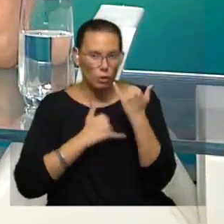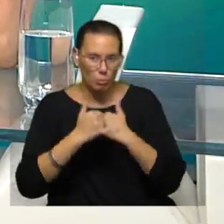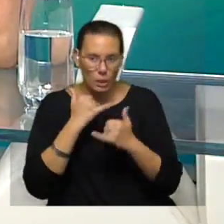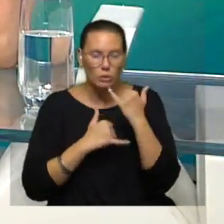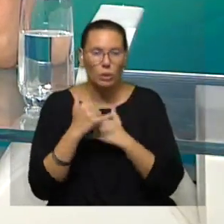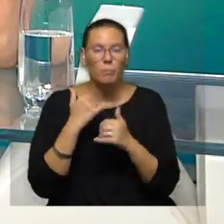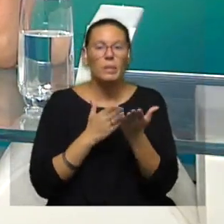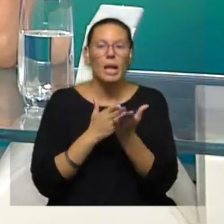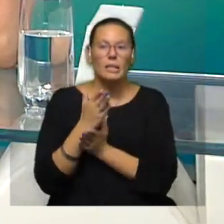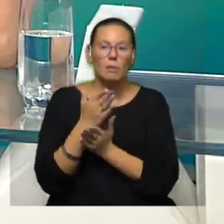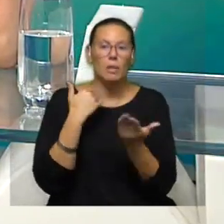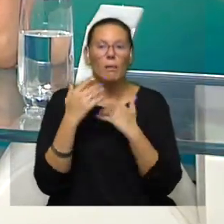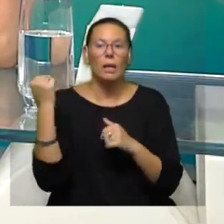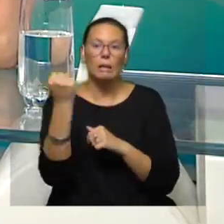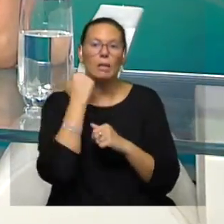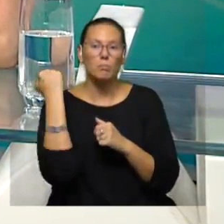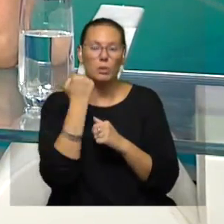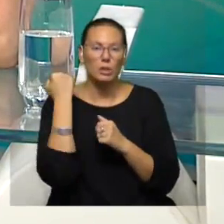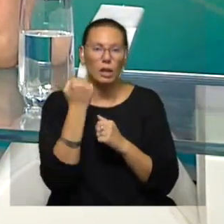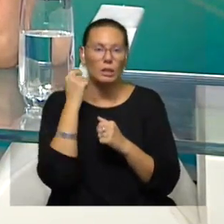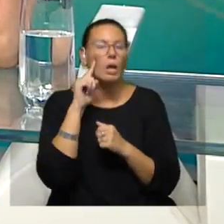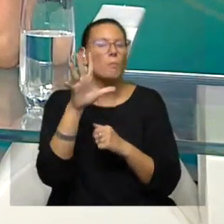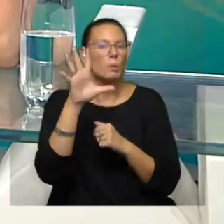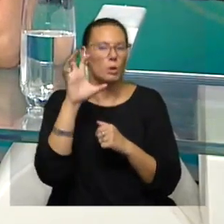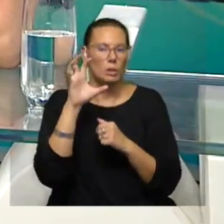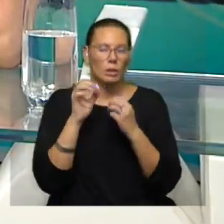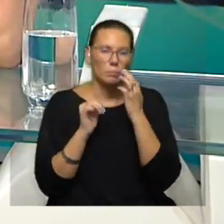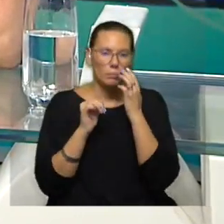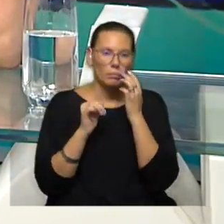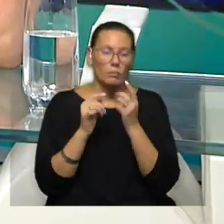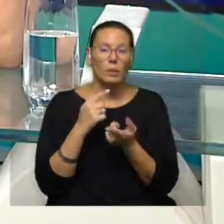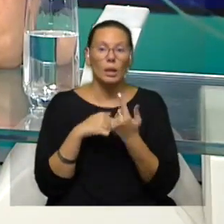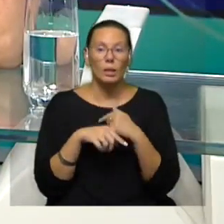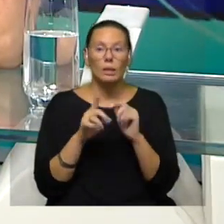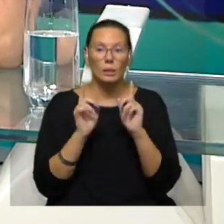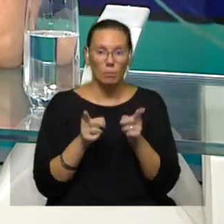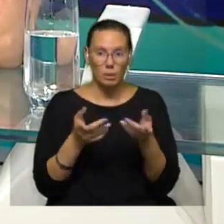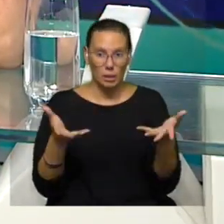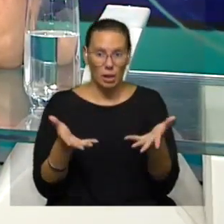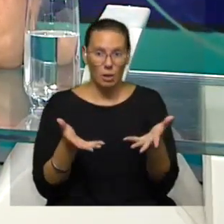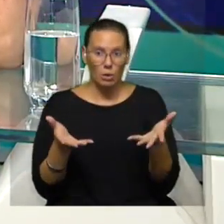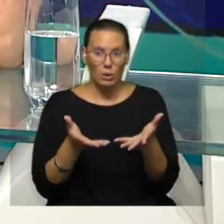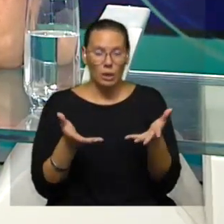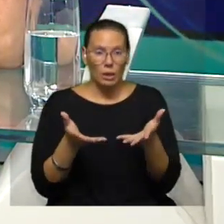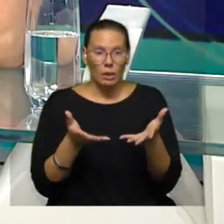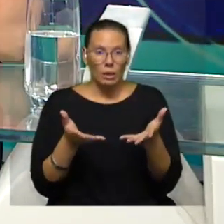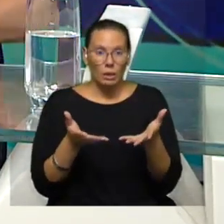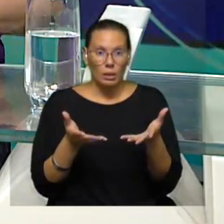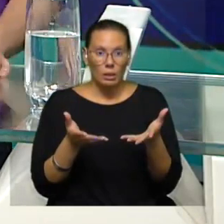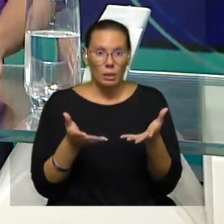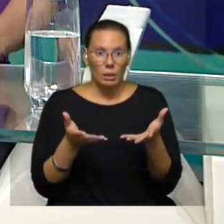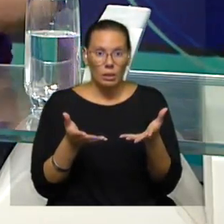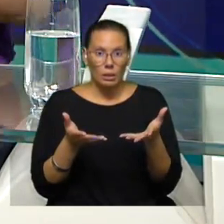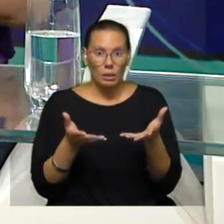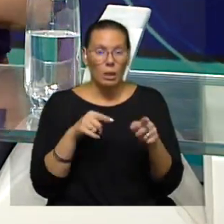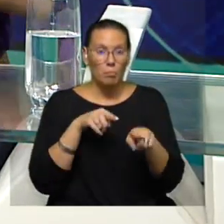bueno, y siempre hablar de lo importante que es mantener la memoria. Perfecto. Así que tenemos también, ahora haríamos como, vamos en